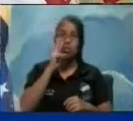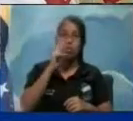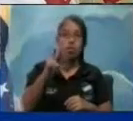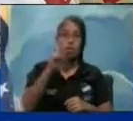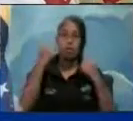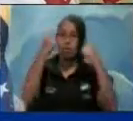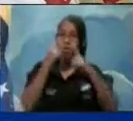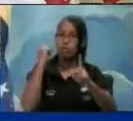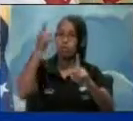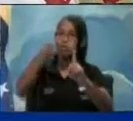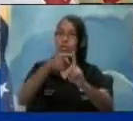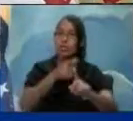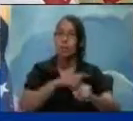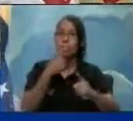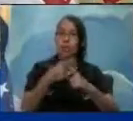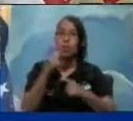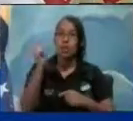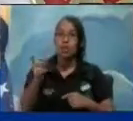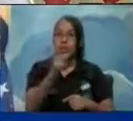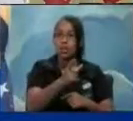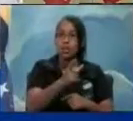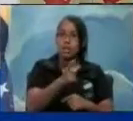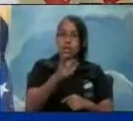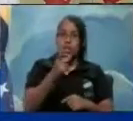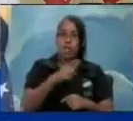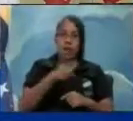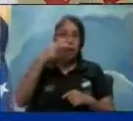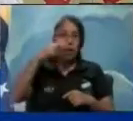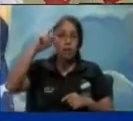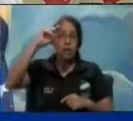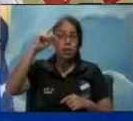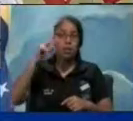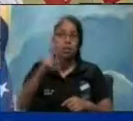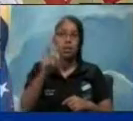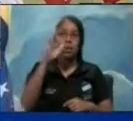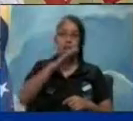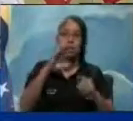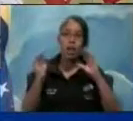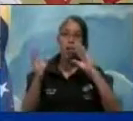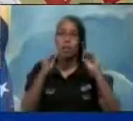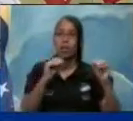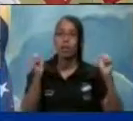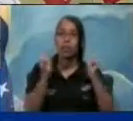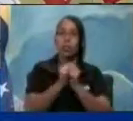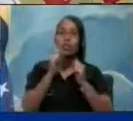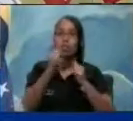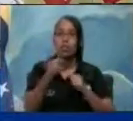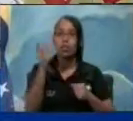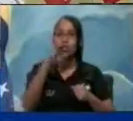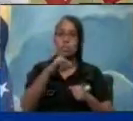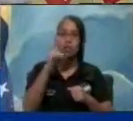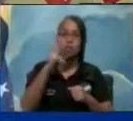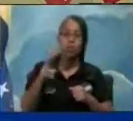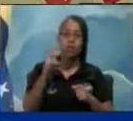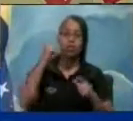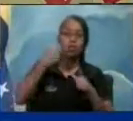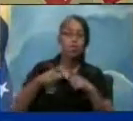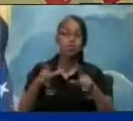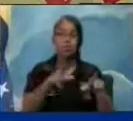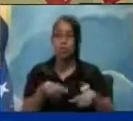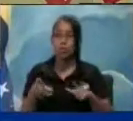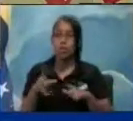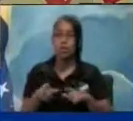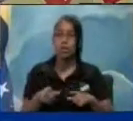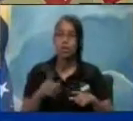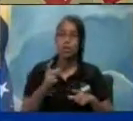al interlocutor. El zángano está hablando contigo y está mirando hacia el suelo. El